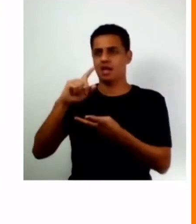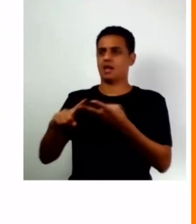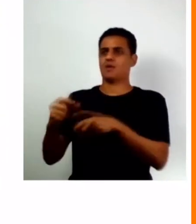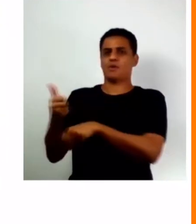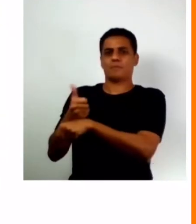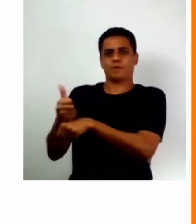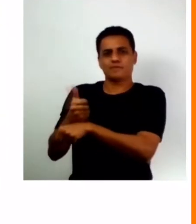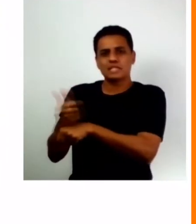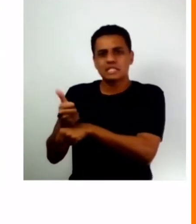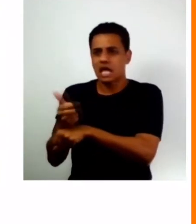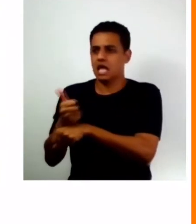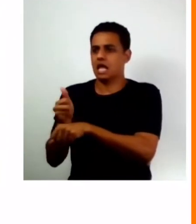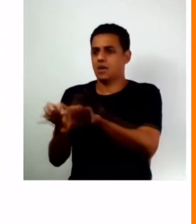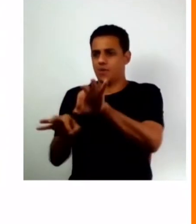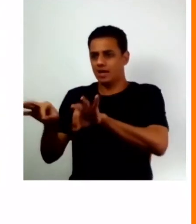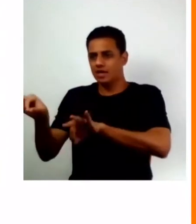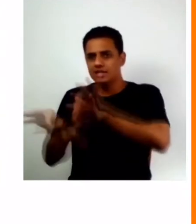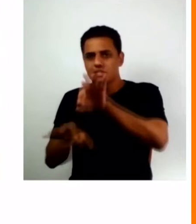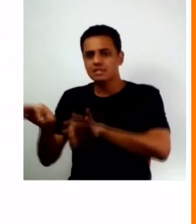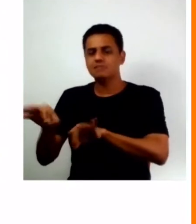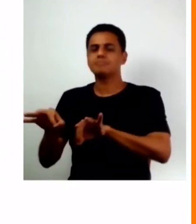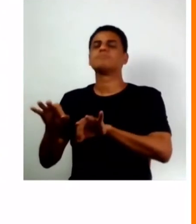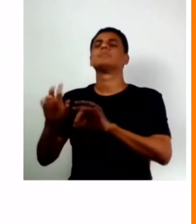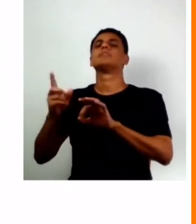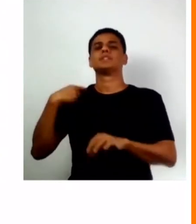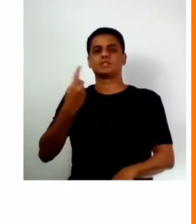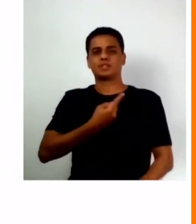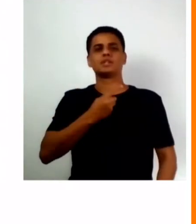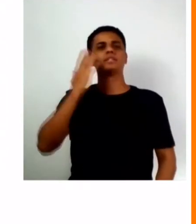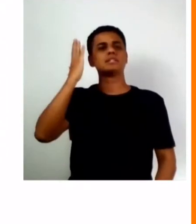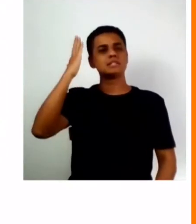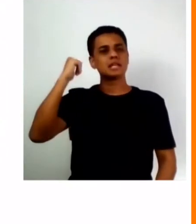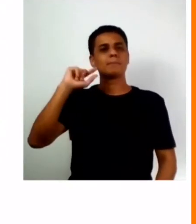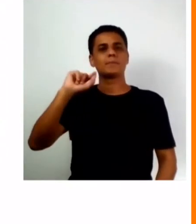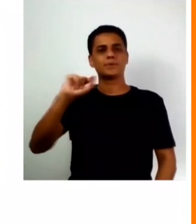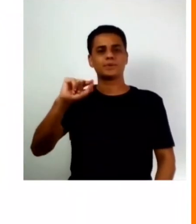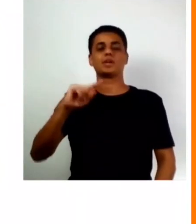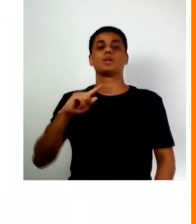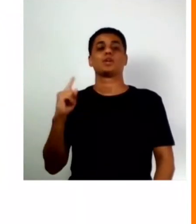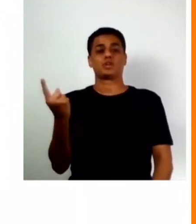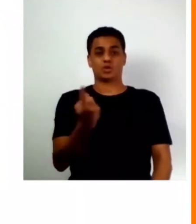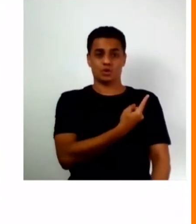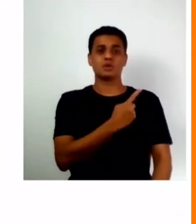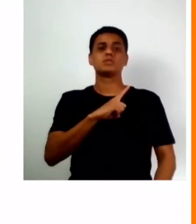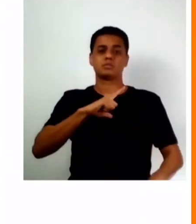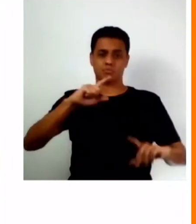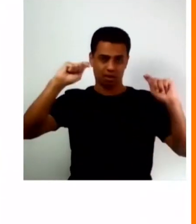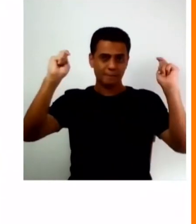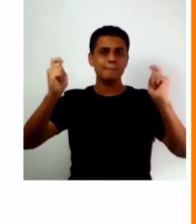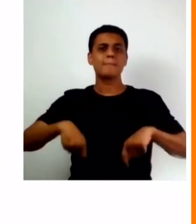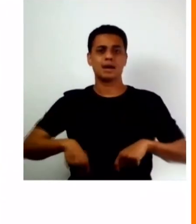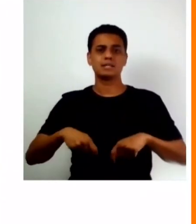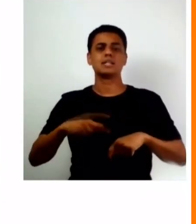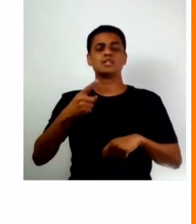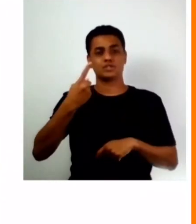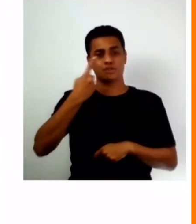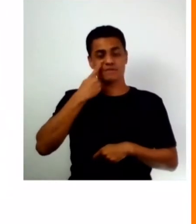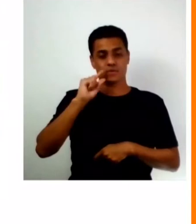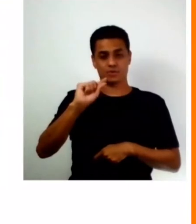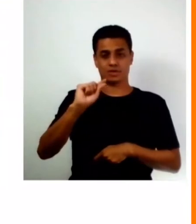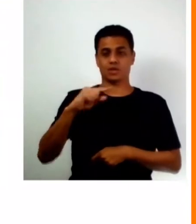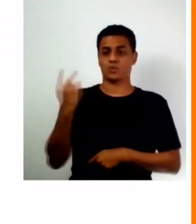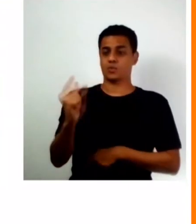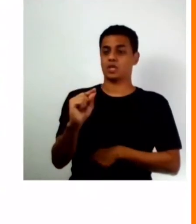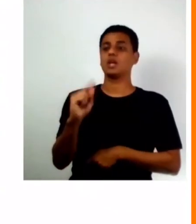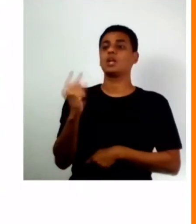é onde somos capaces de apreciar que o que vamos a hacer, o que sea, un festival, unha